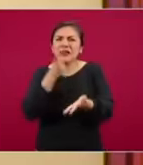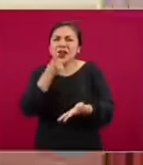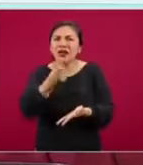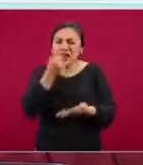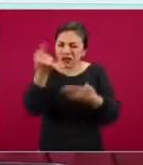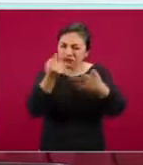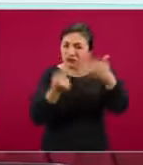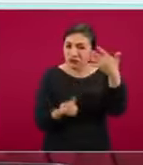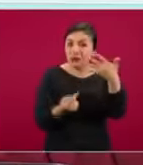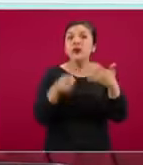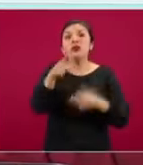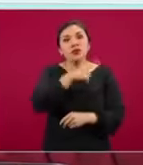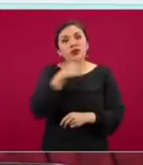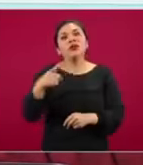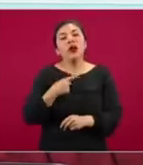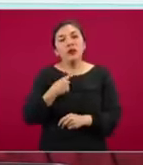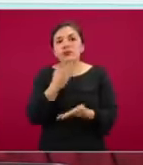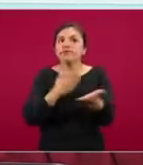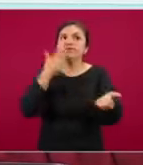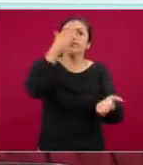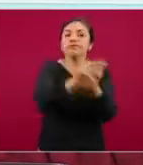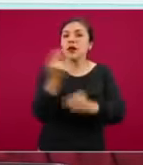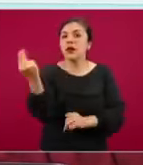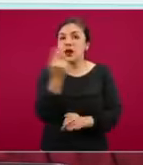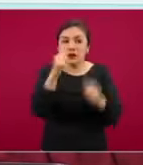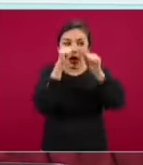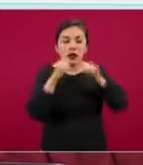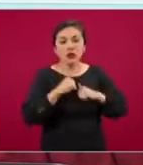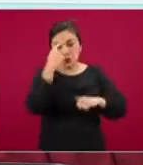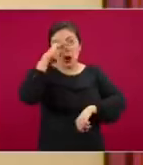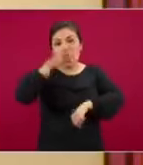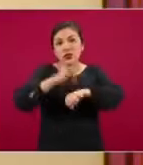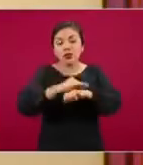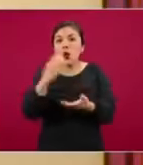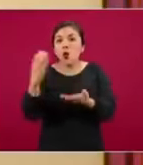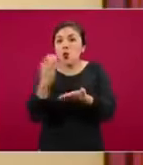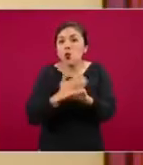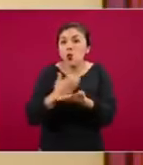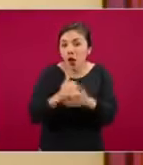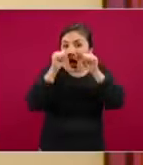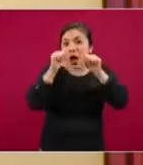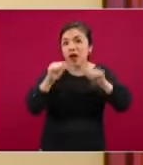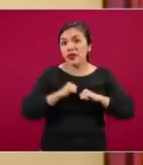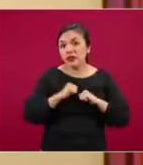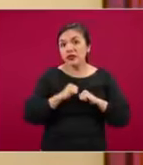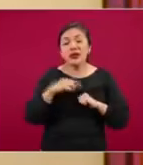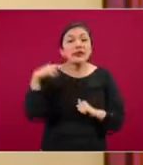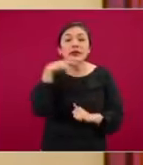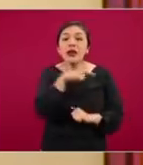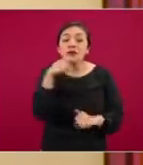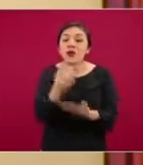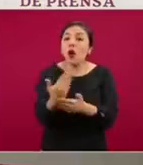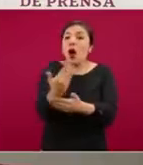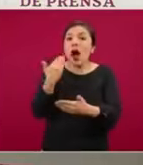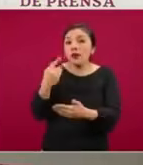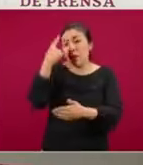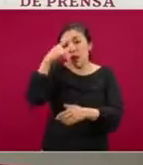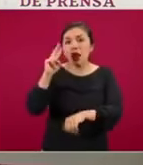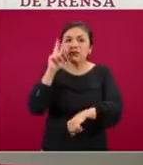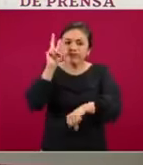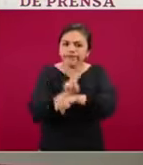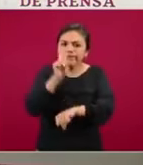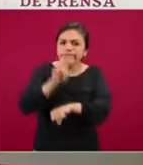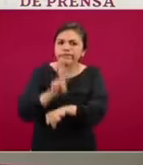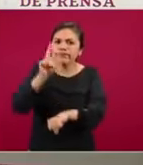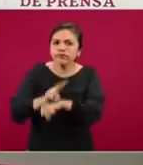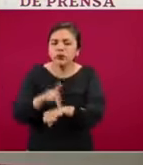ampliamente, entonces debo de demandar rápidamente atención médica para que un profesional de la salud mantenga un